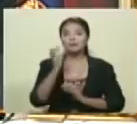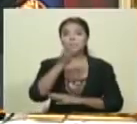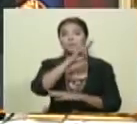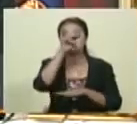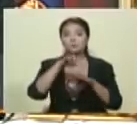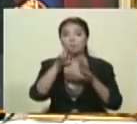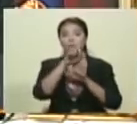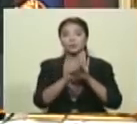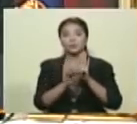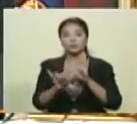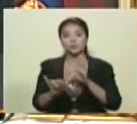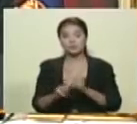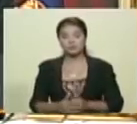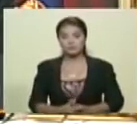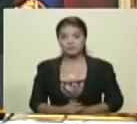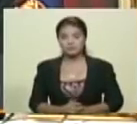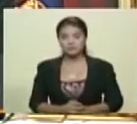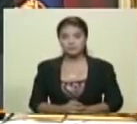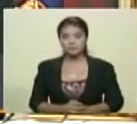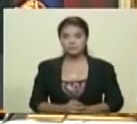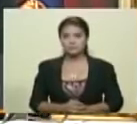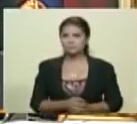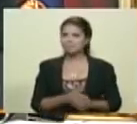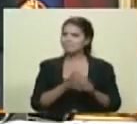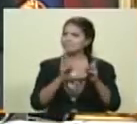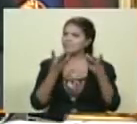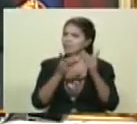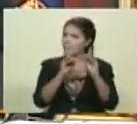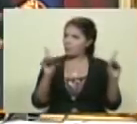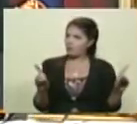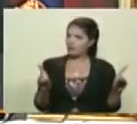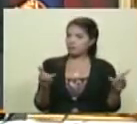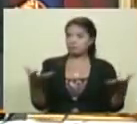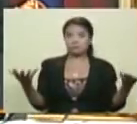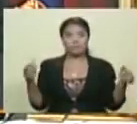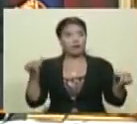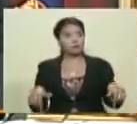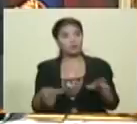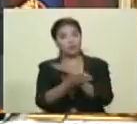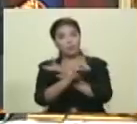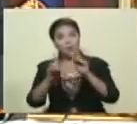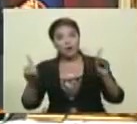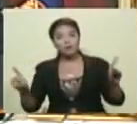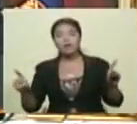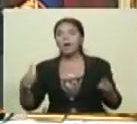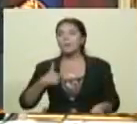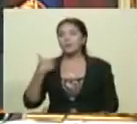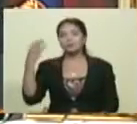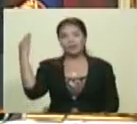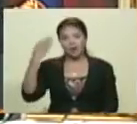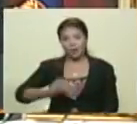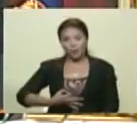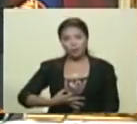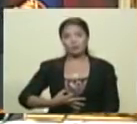Constituyente. Carácter democrático. ¿Qué más democracia? Aprovecho, estoy seguro, Daniels,